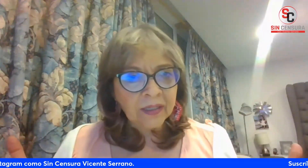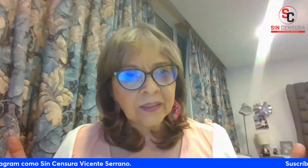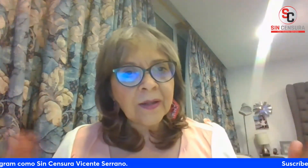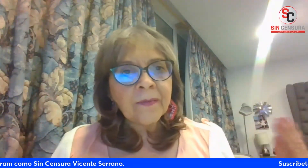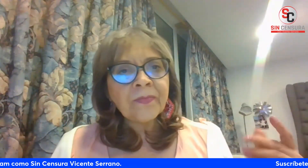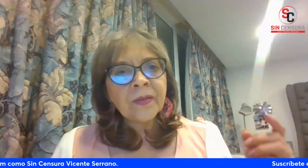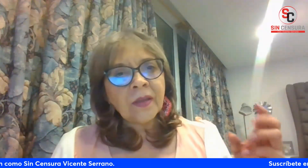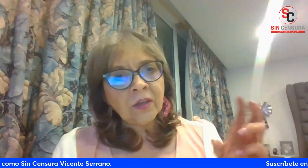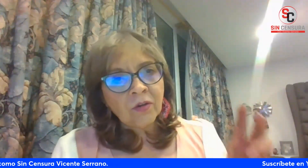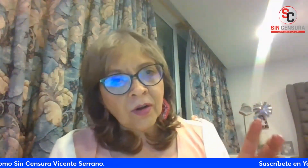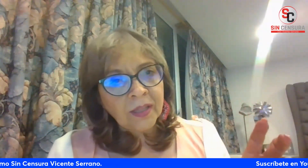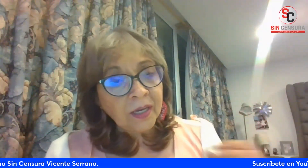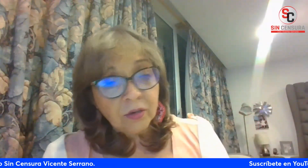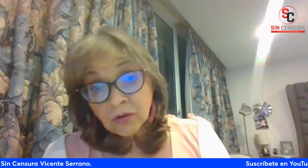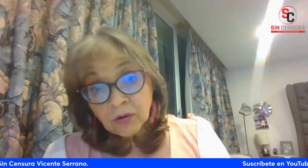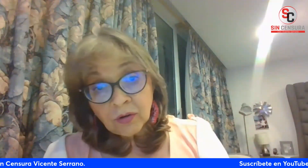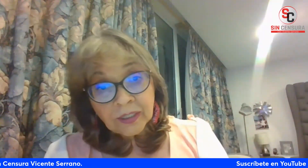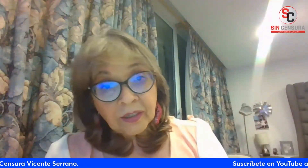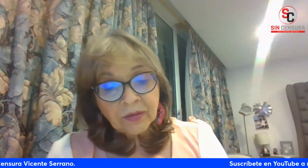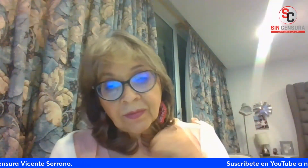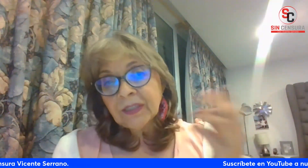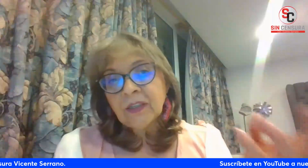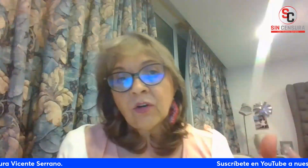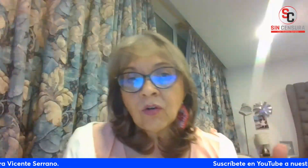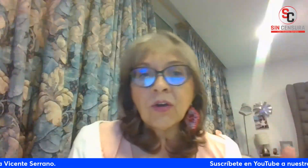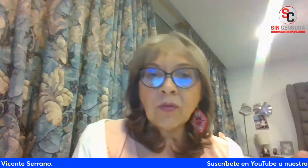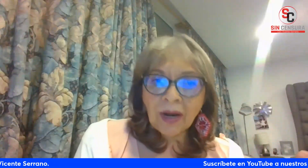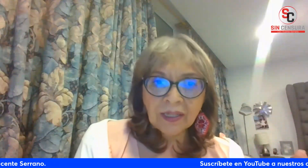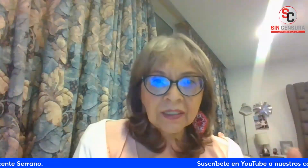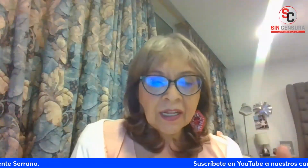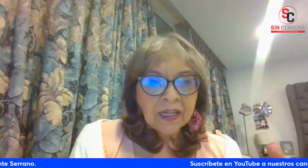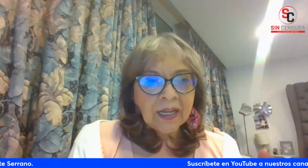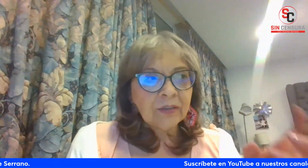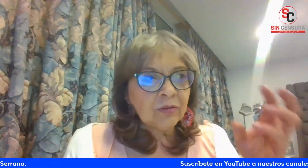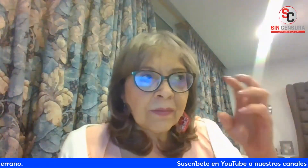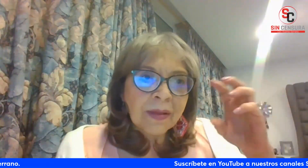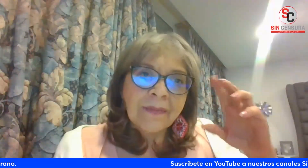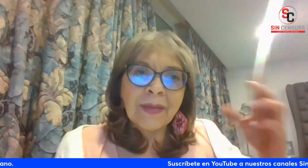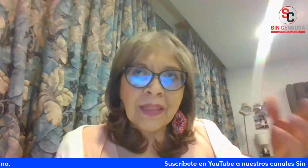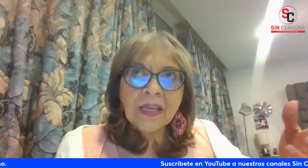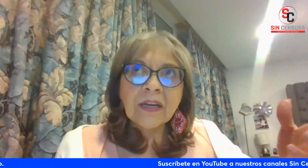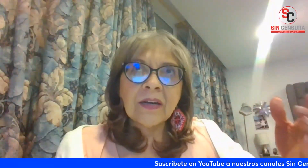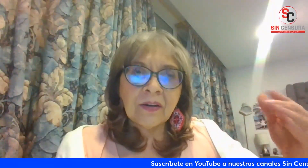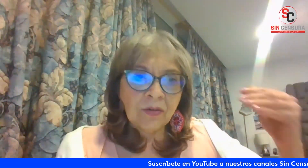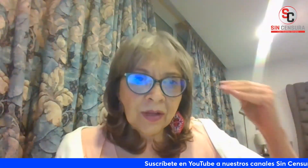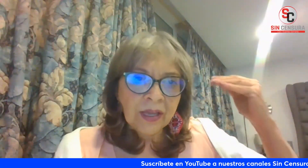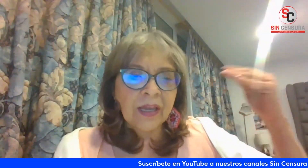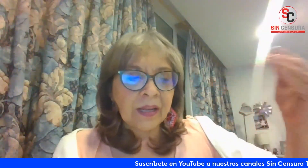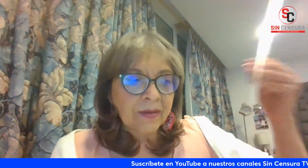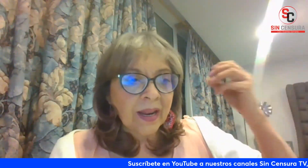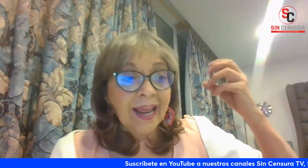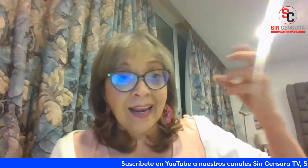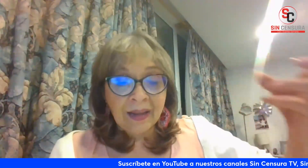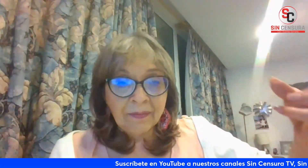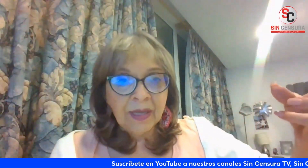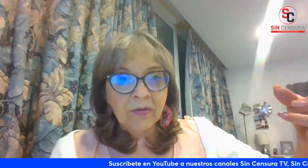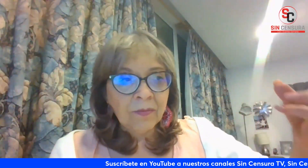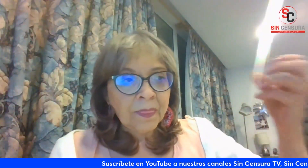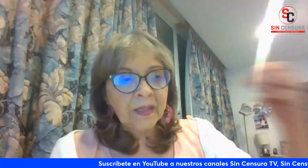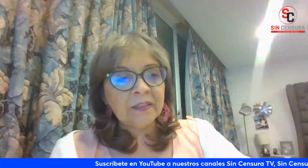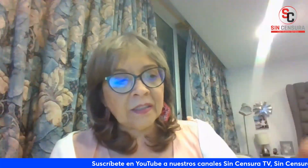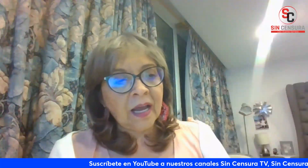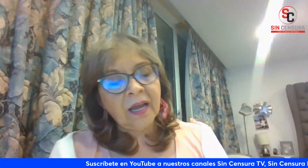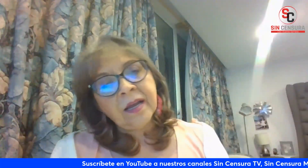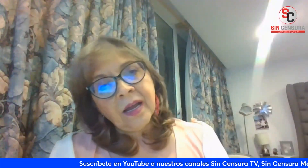somos iguales. Y yo le dije, yo no creo que sea un tema de ser o no iguales, es un tema de medir, ¿no? En qué nivel el